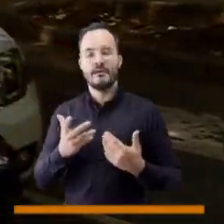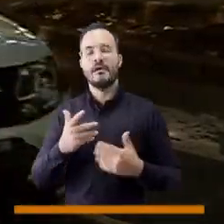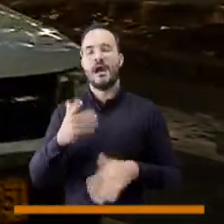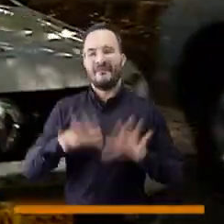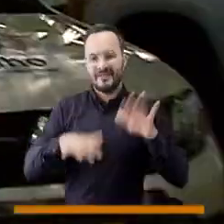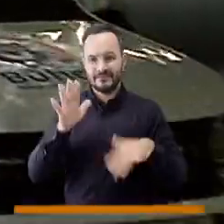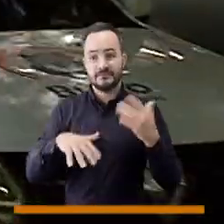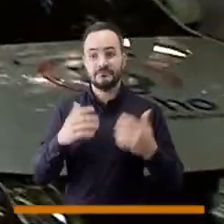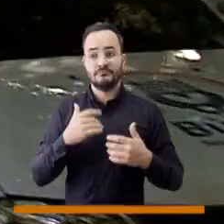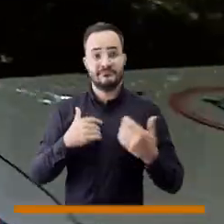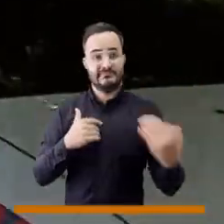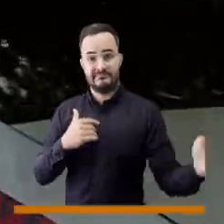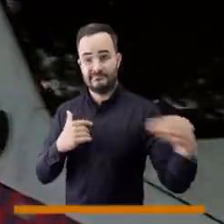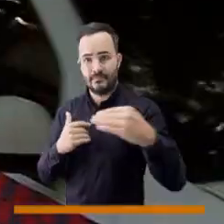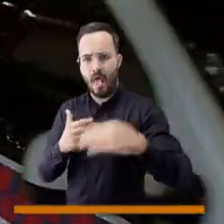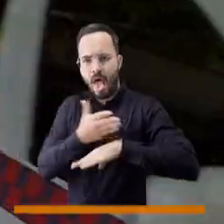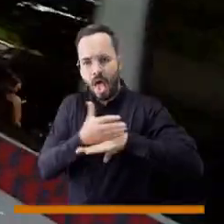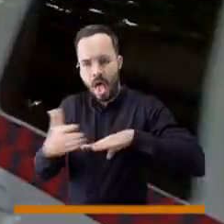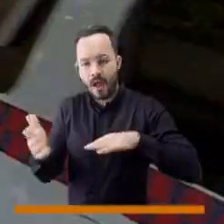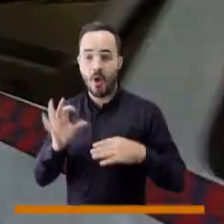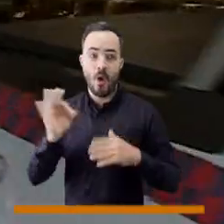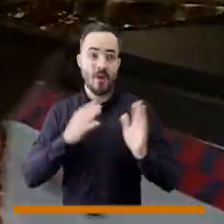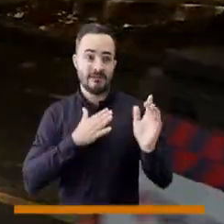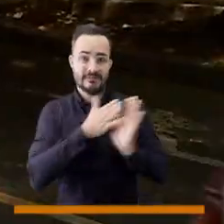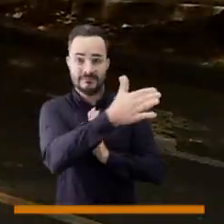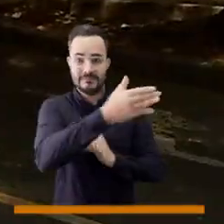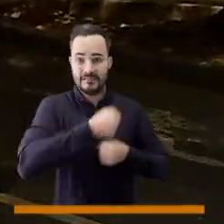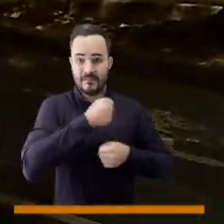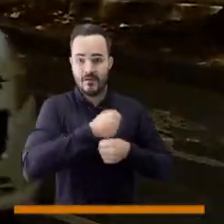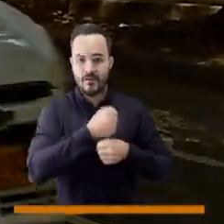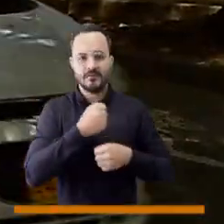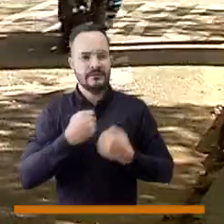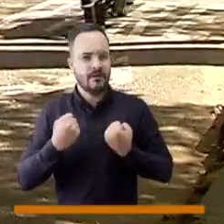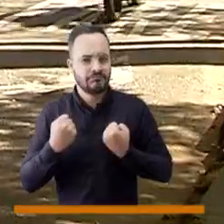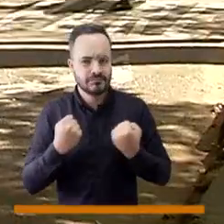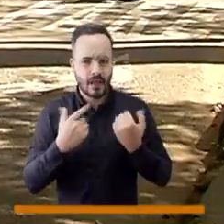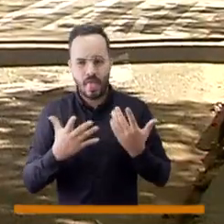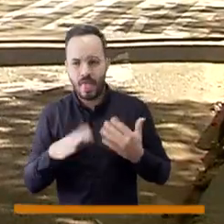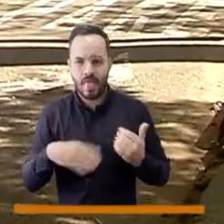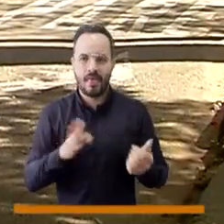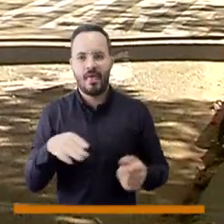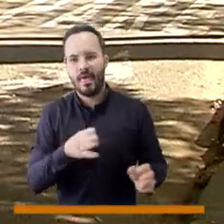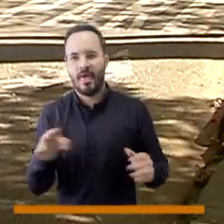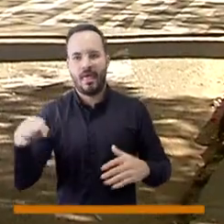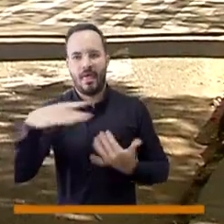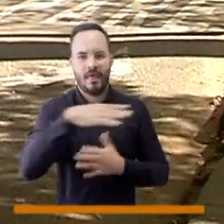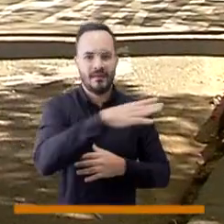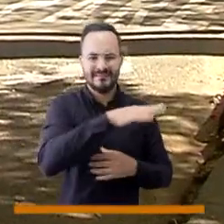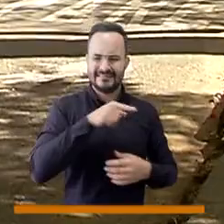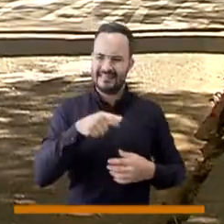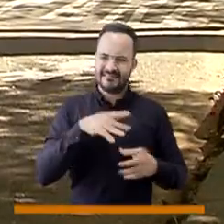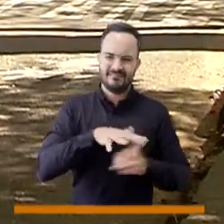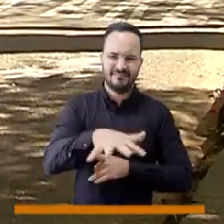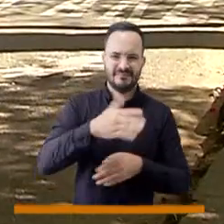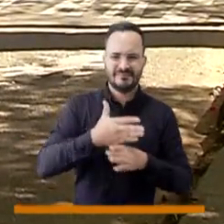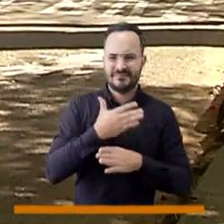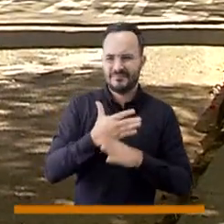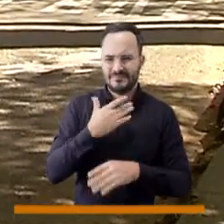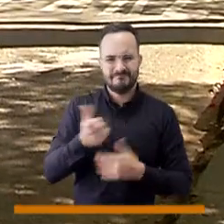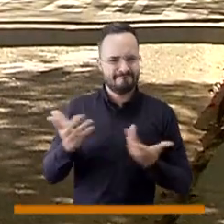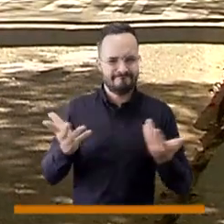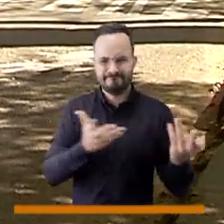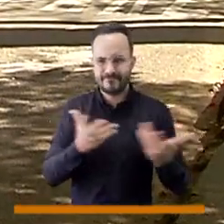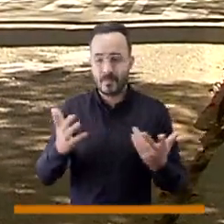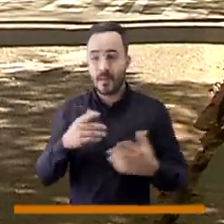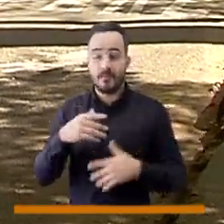tarde de sus trabajos, llegan tarde a su vivienda, se les ha aumentado el tiempo para llegar a su vivienda, porque la gente se parquea